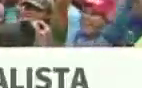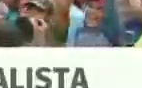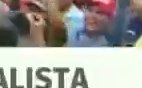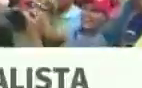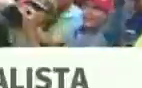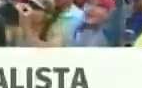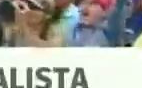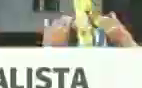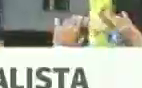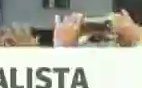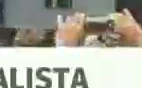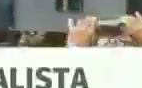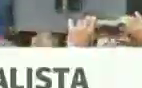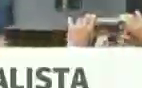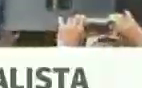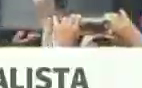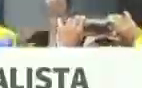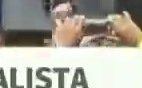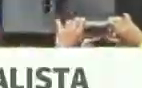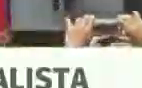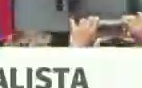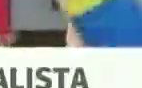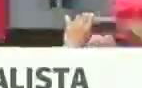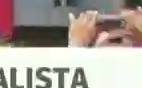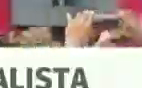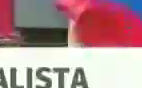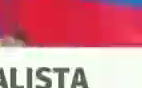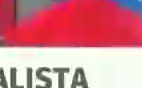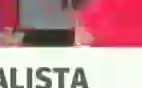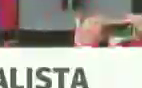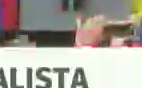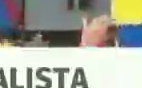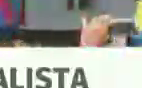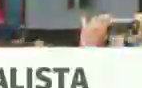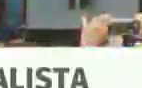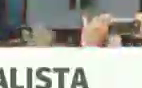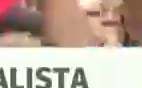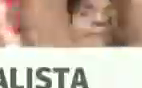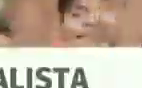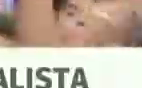cojedeñas? ¡Que viva Cojedes! ¡Que viva la mujer cojedeña!